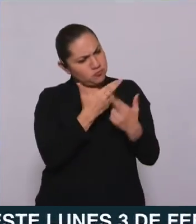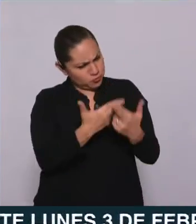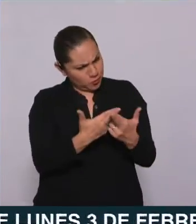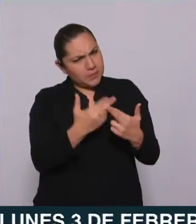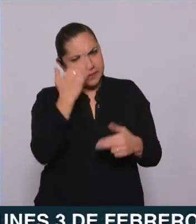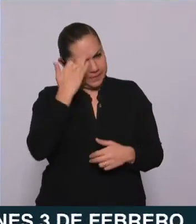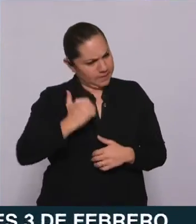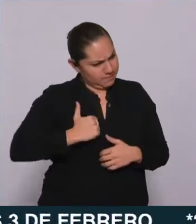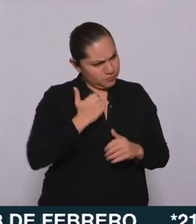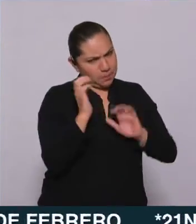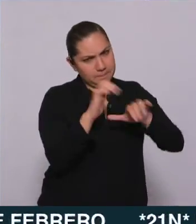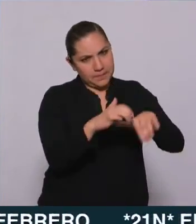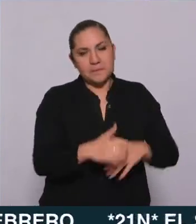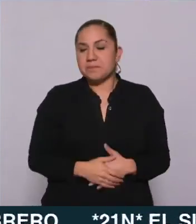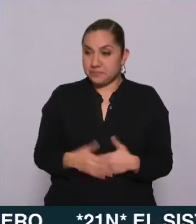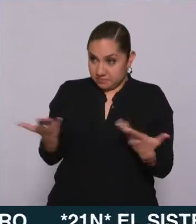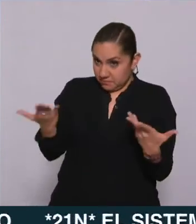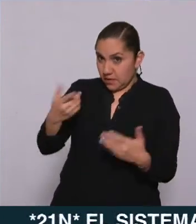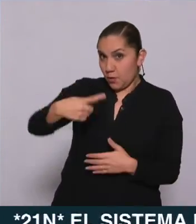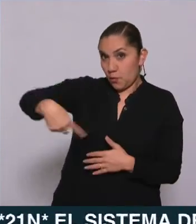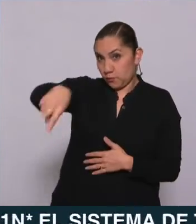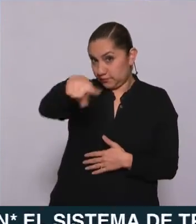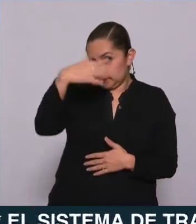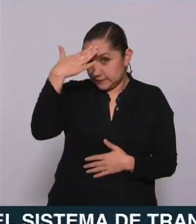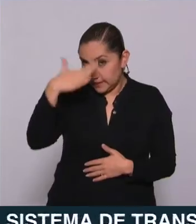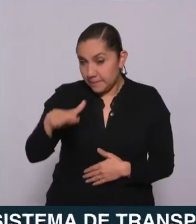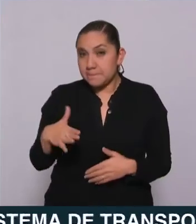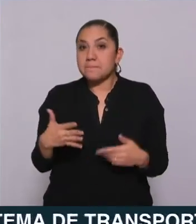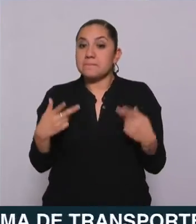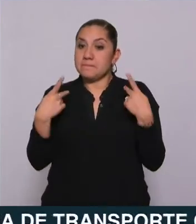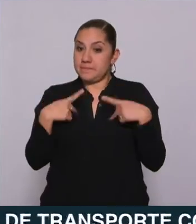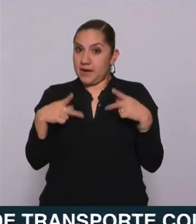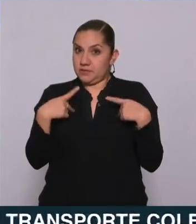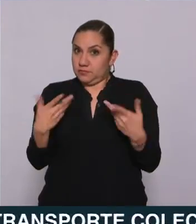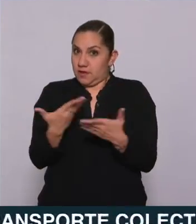acompañarnos. Si usted ya lo Muchísimas sabe, gracias. con participación, como dice el Instituto Electoral de la Ciudad de México, pues todo funciona.